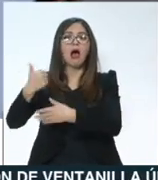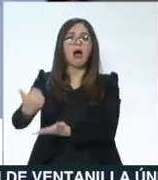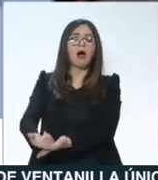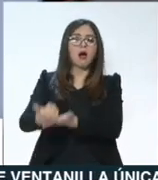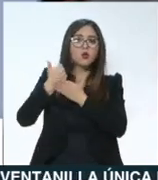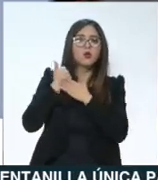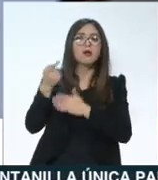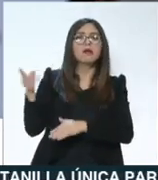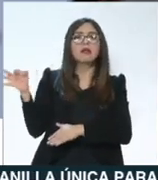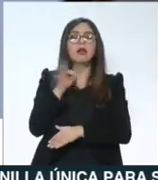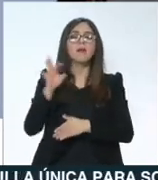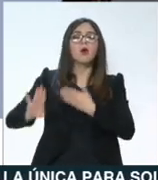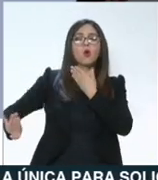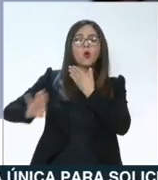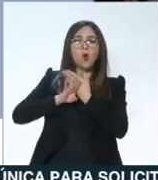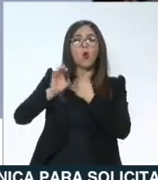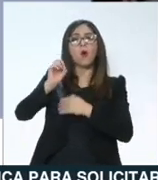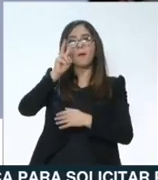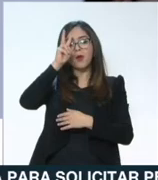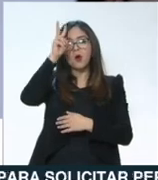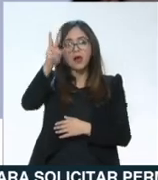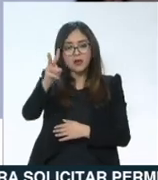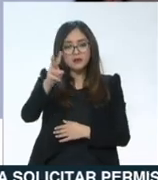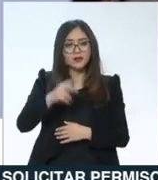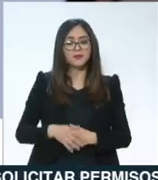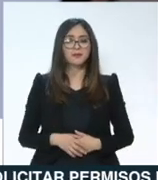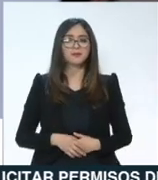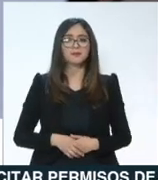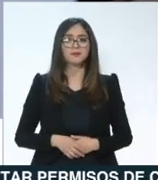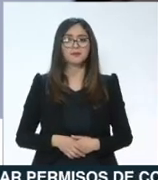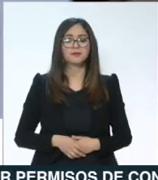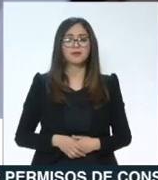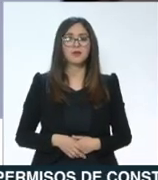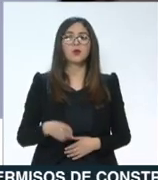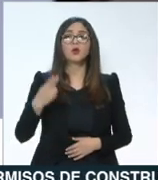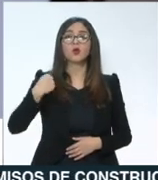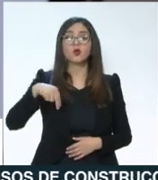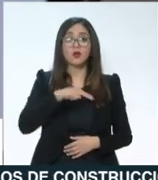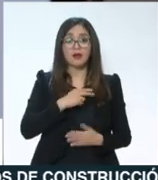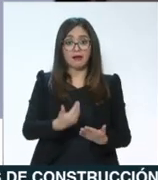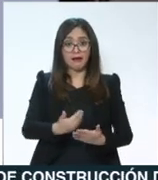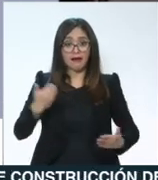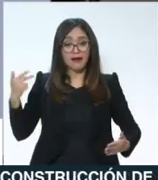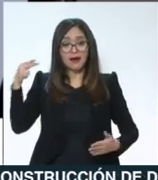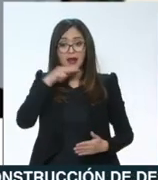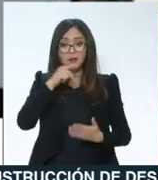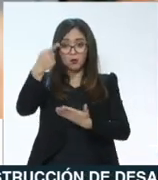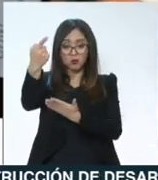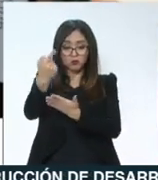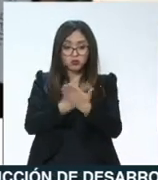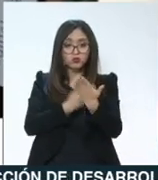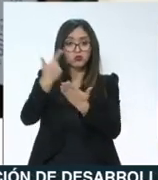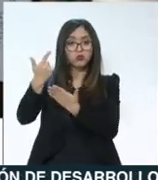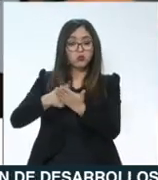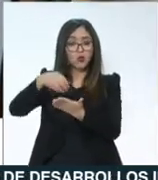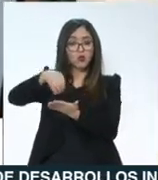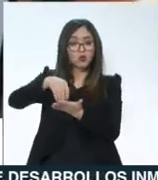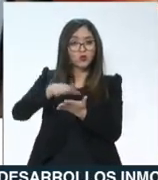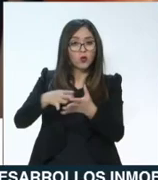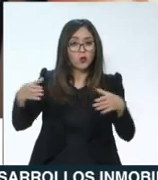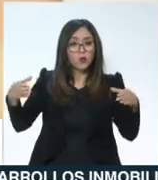evento de violencia o algún delito. En tiempo real lo que hacemos es que las autoridades que estamos involucradas en el tema de la aplicación, que